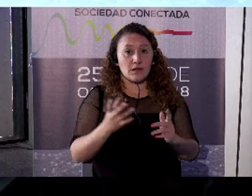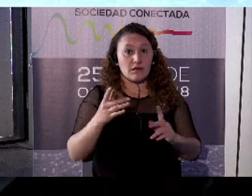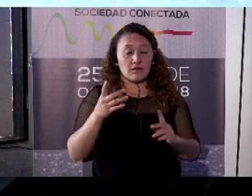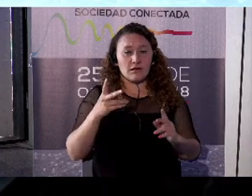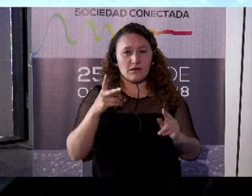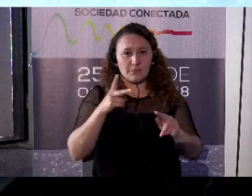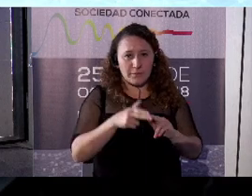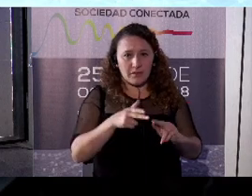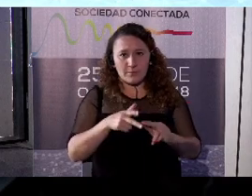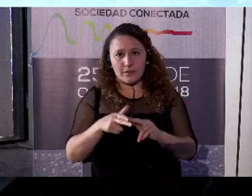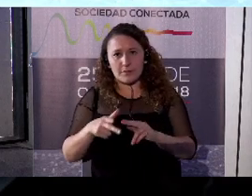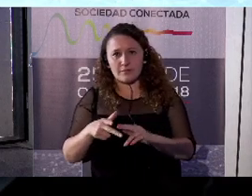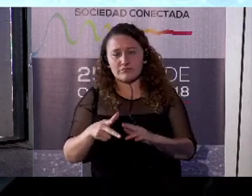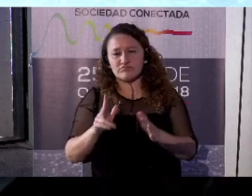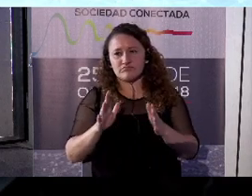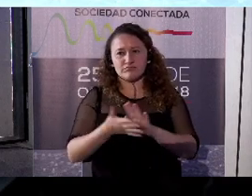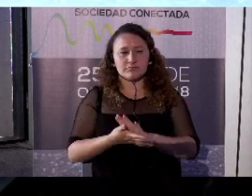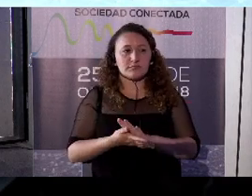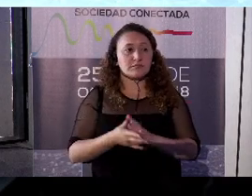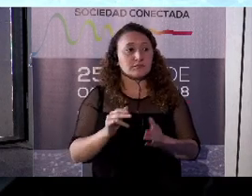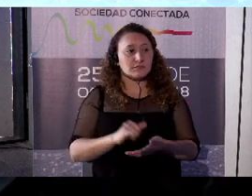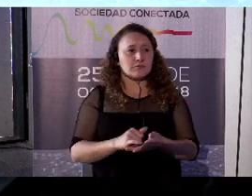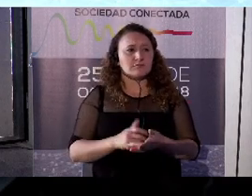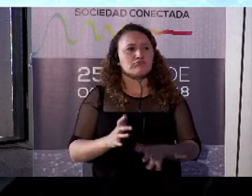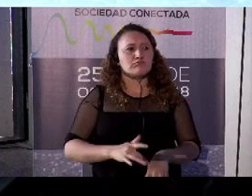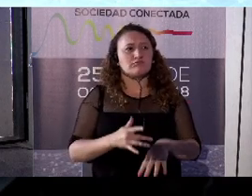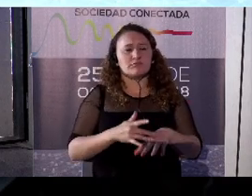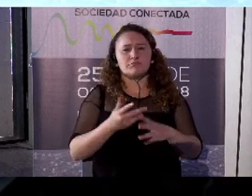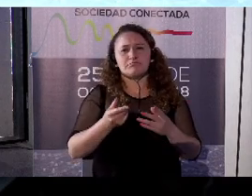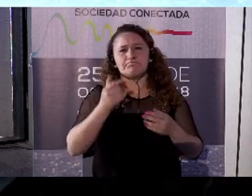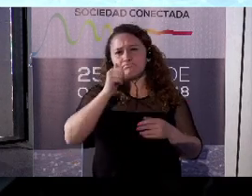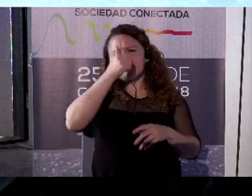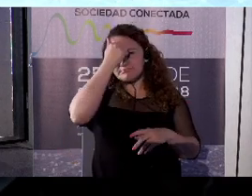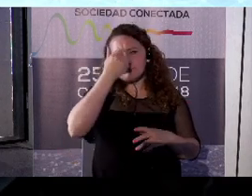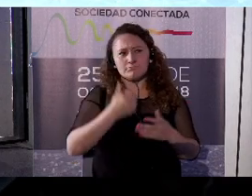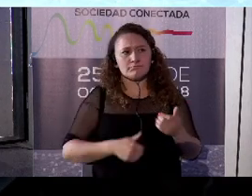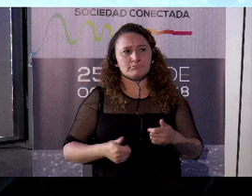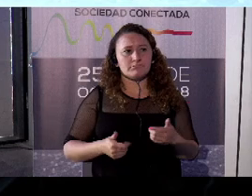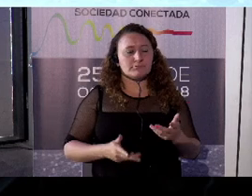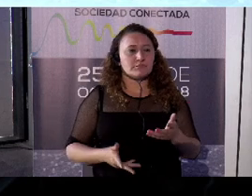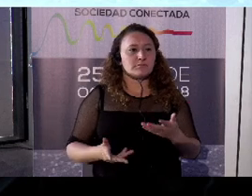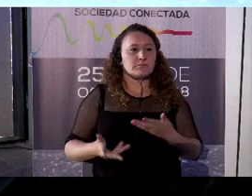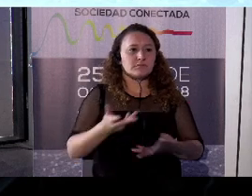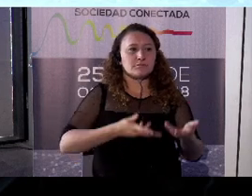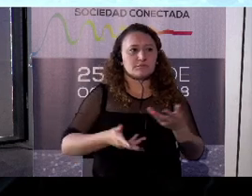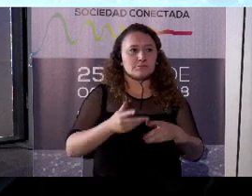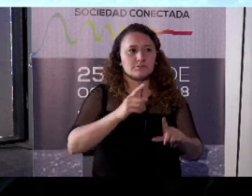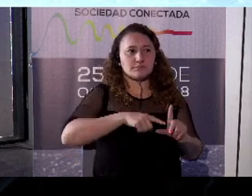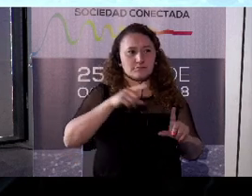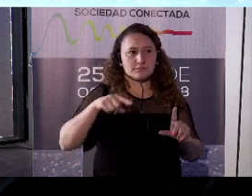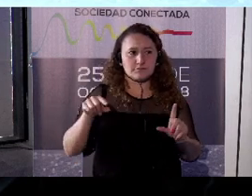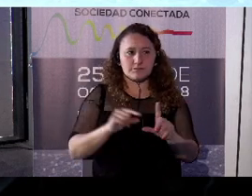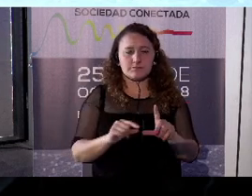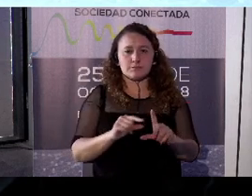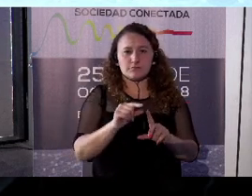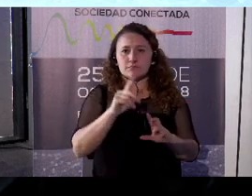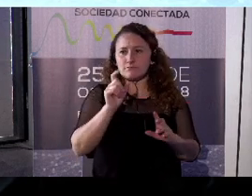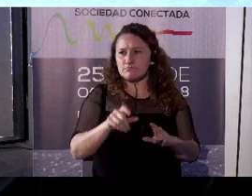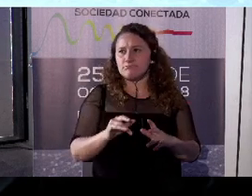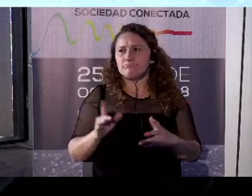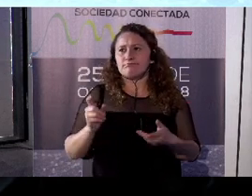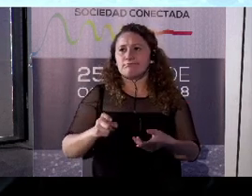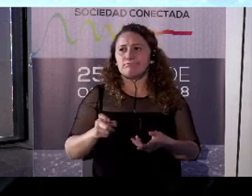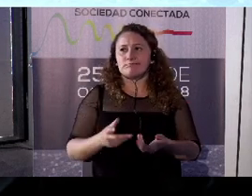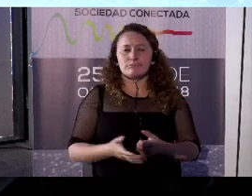mencionaré más tarde la motivación principal para compartir espectro Debería ser la